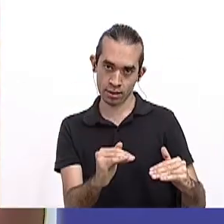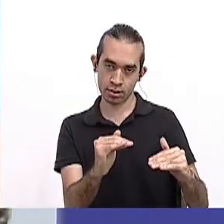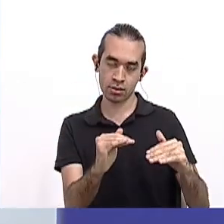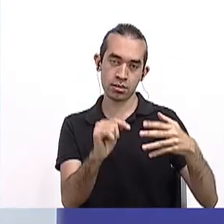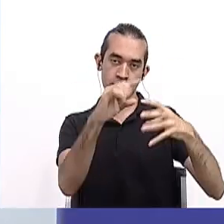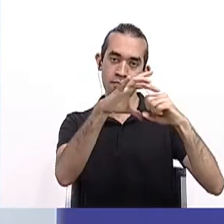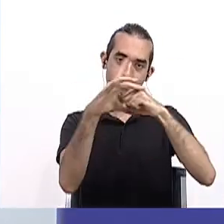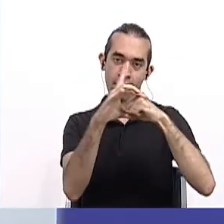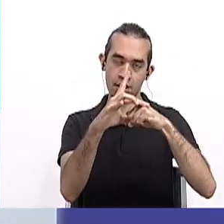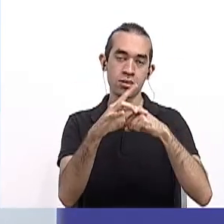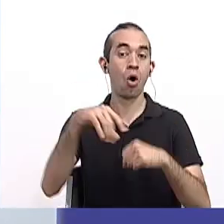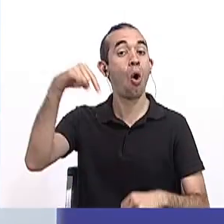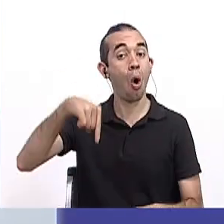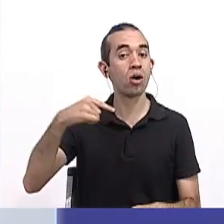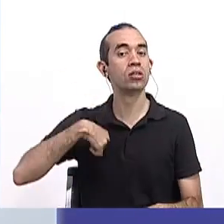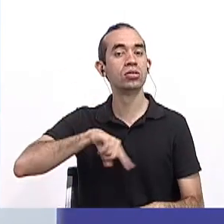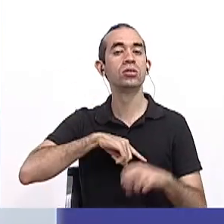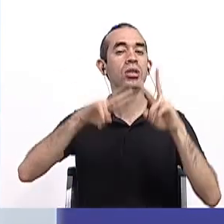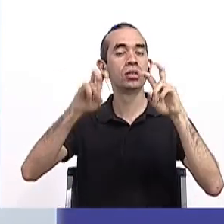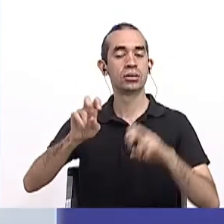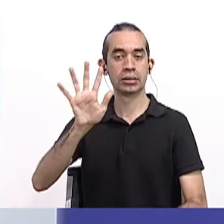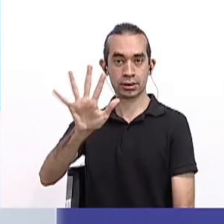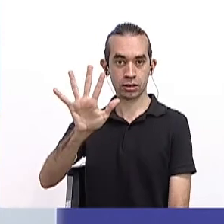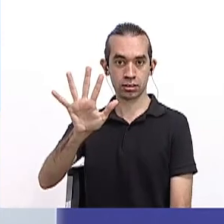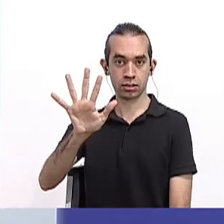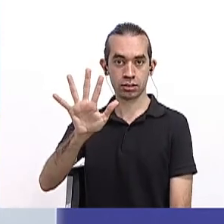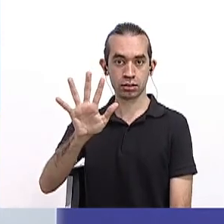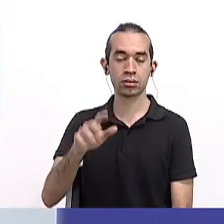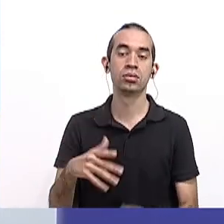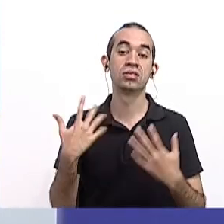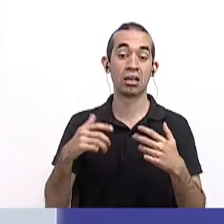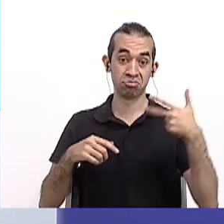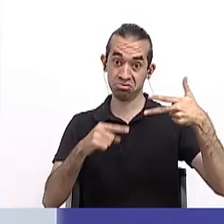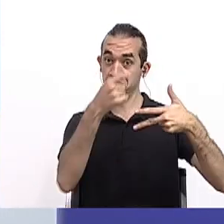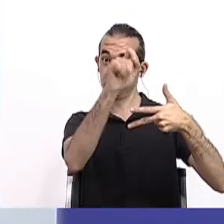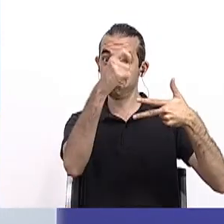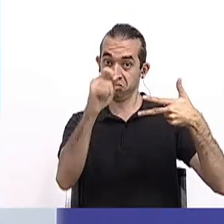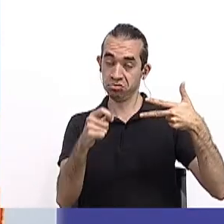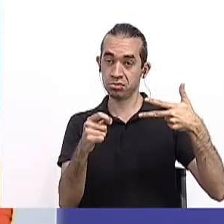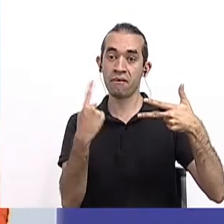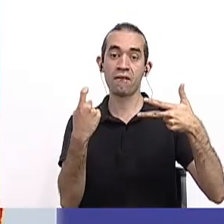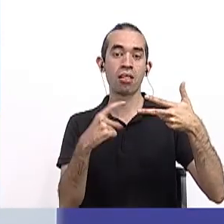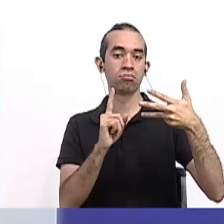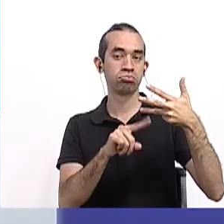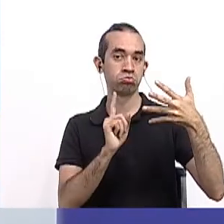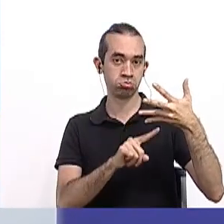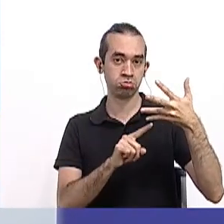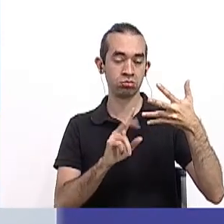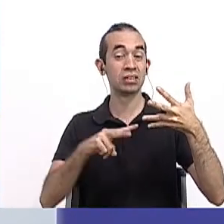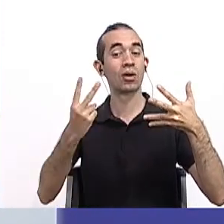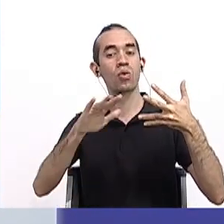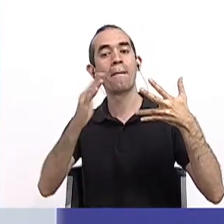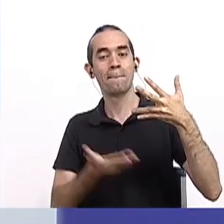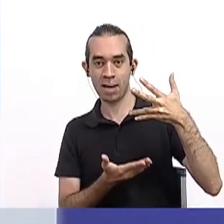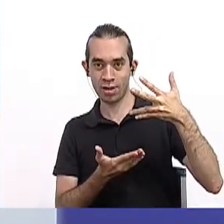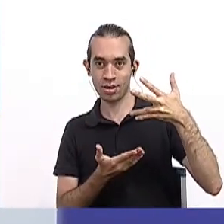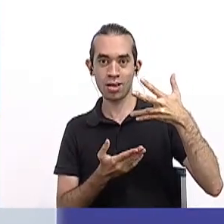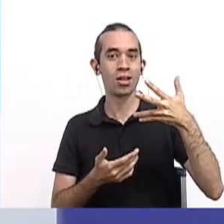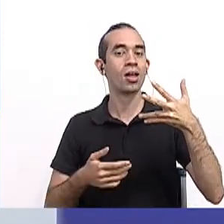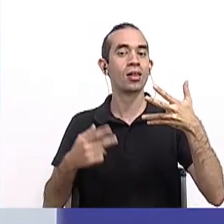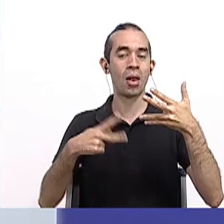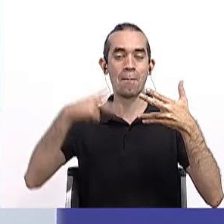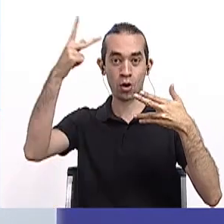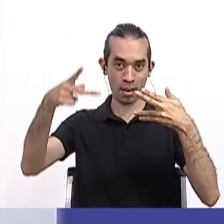planetarias y el día de hoy vamos a analizar 5. Ya vimos 3. Nos quedan 2 para la segunda parte de este